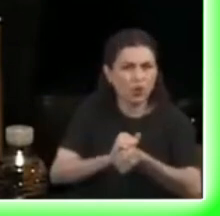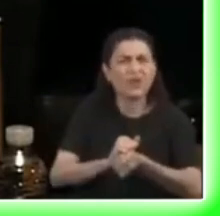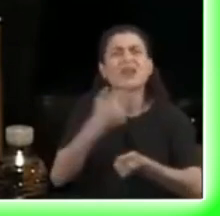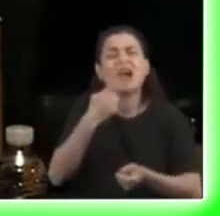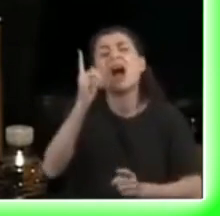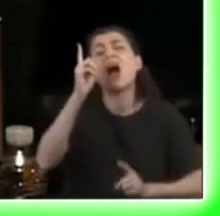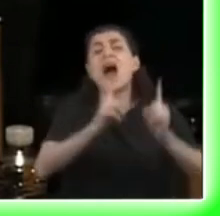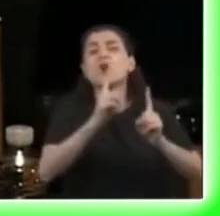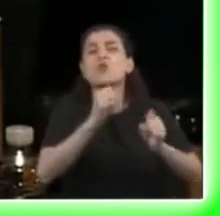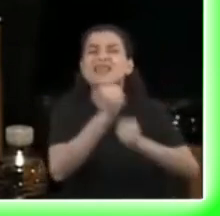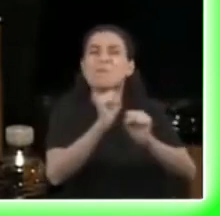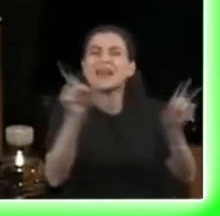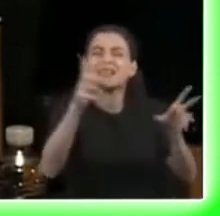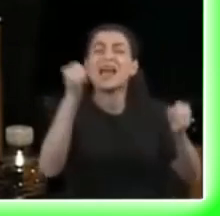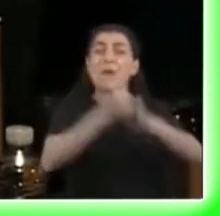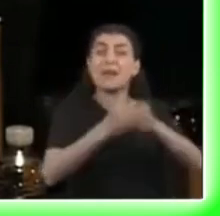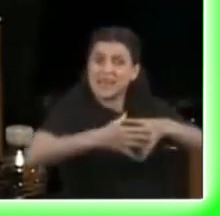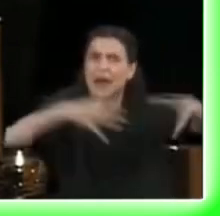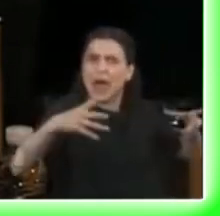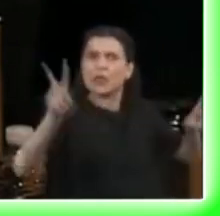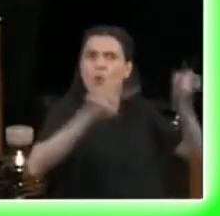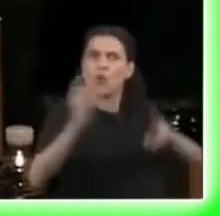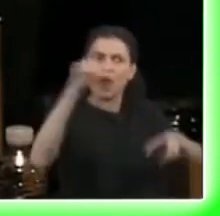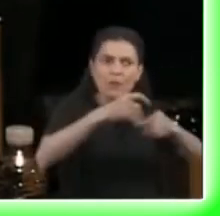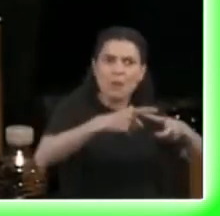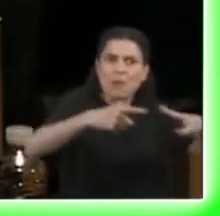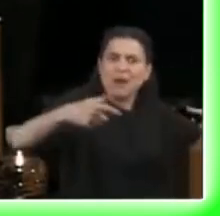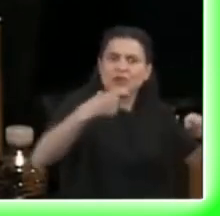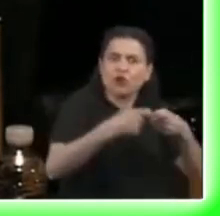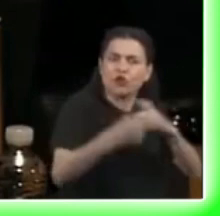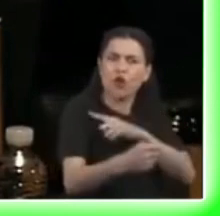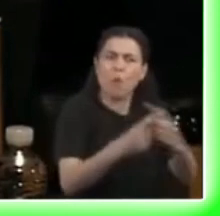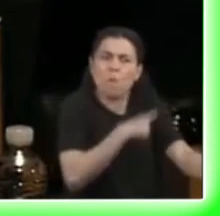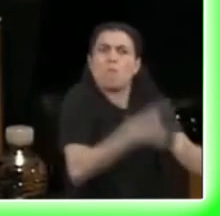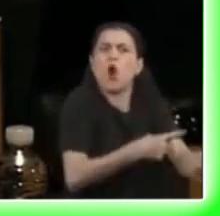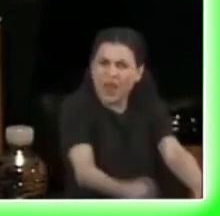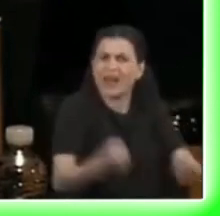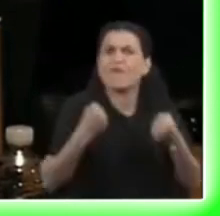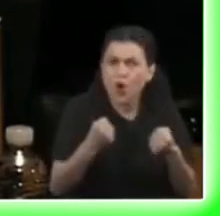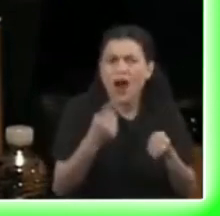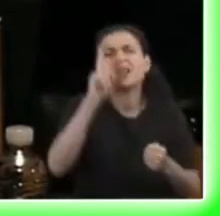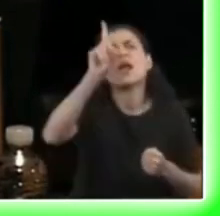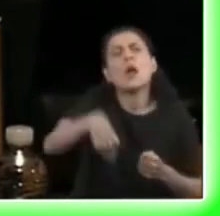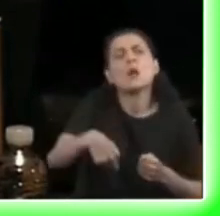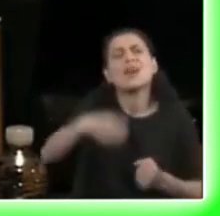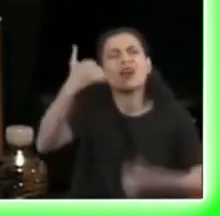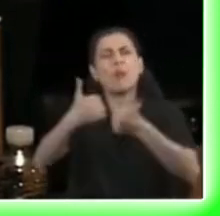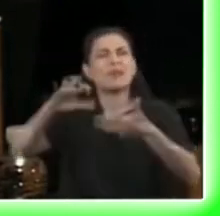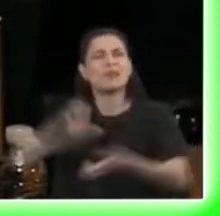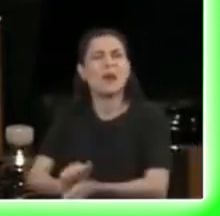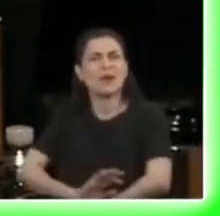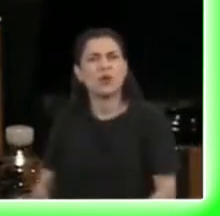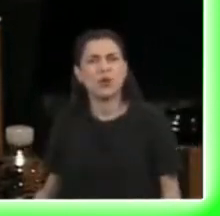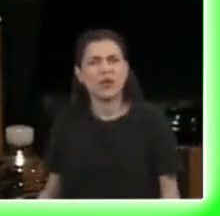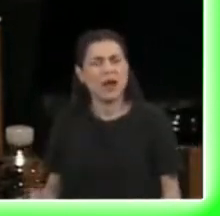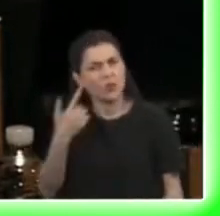monopolios de amigos que brindan servicios de calidad paupérrima sin temor alguno a perder su clientela. Son muchos los